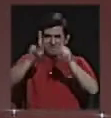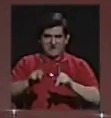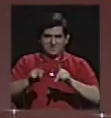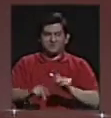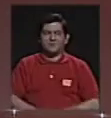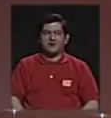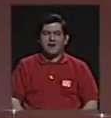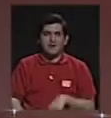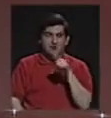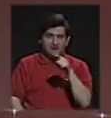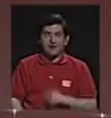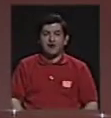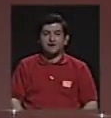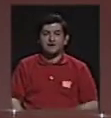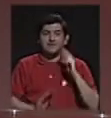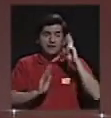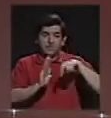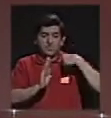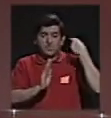logre